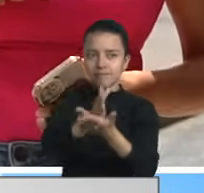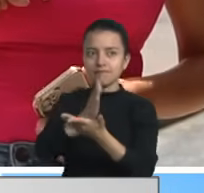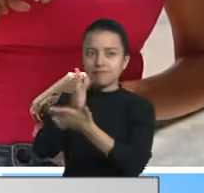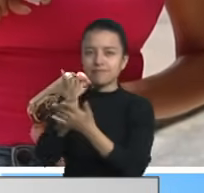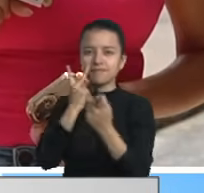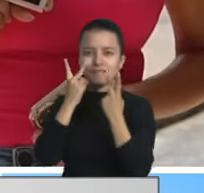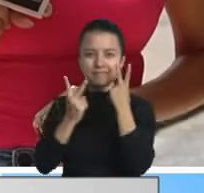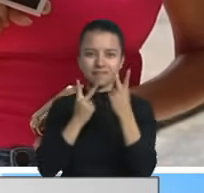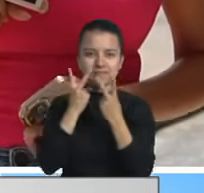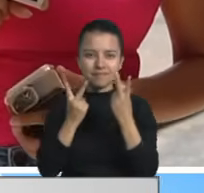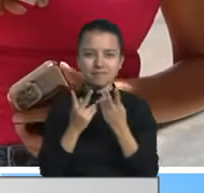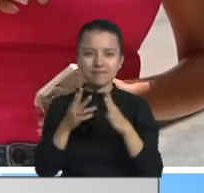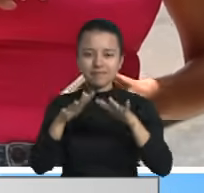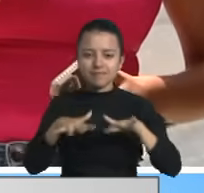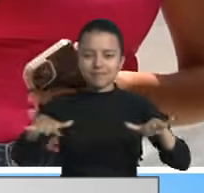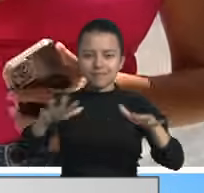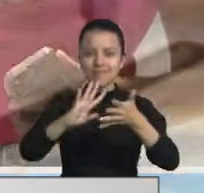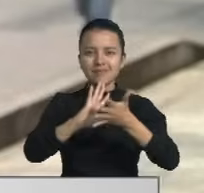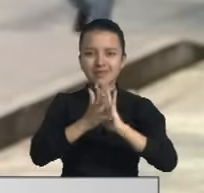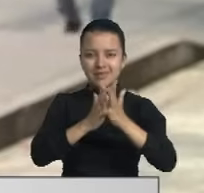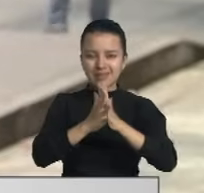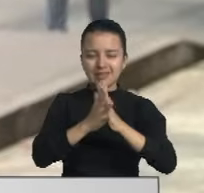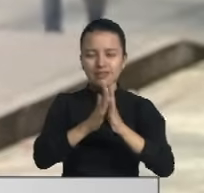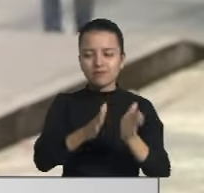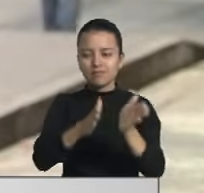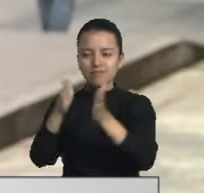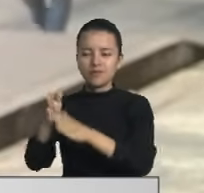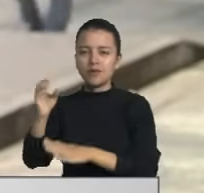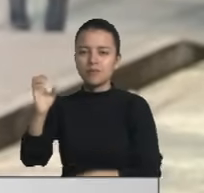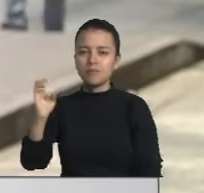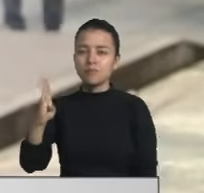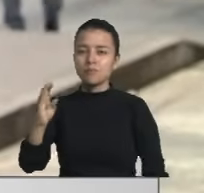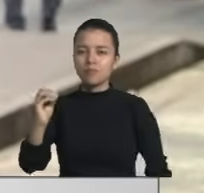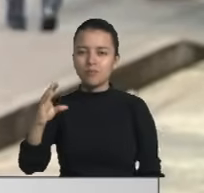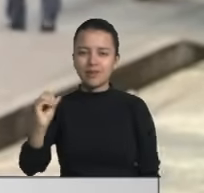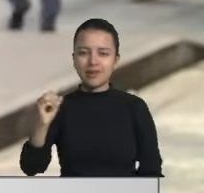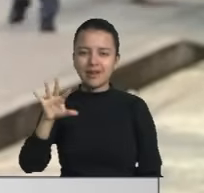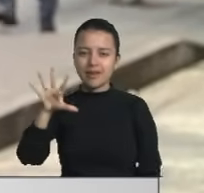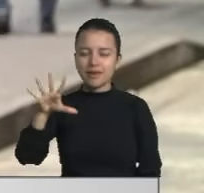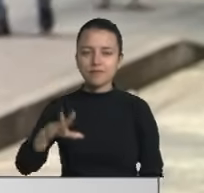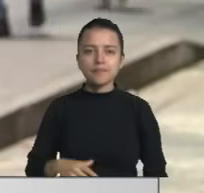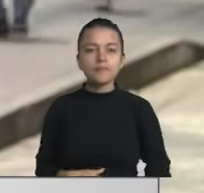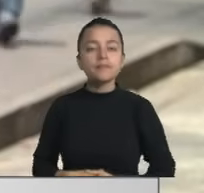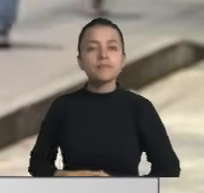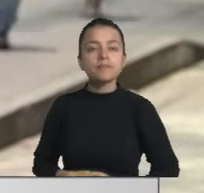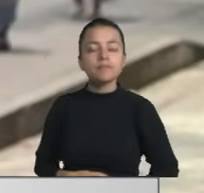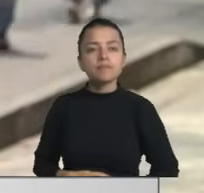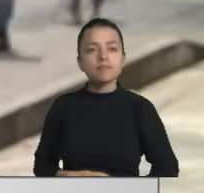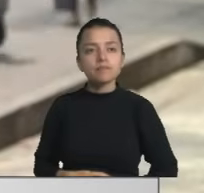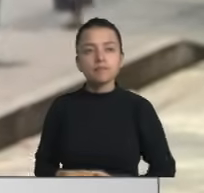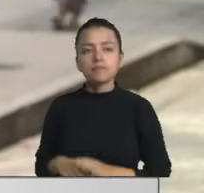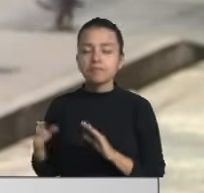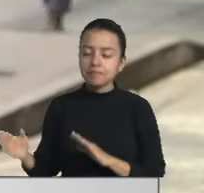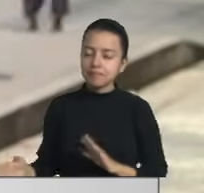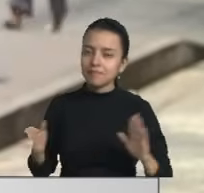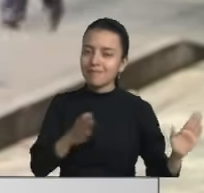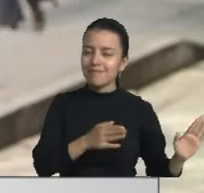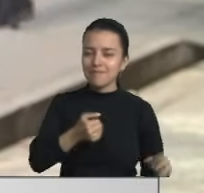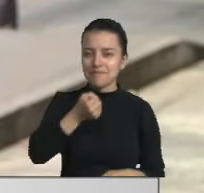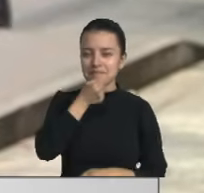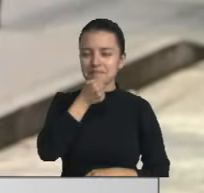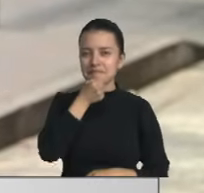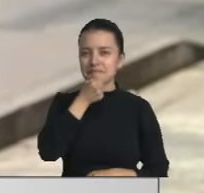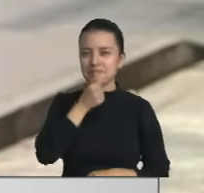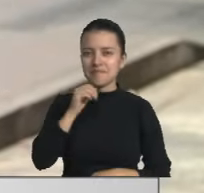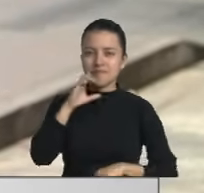y en Boca Grande. Y cambiando de tema, fue capturado un cabecilla jefe de zona del Clan del